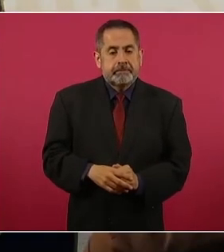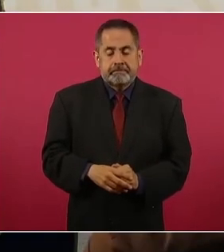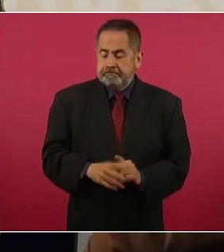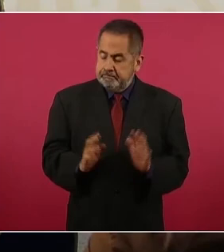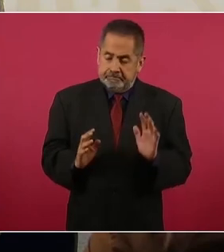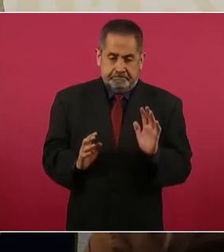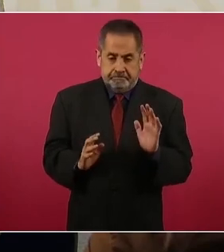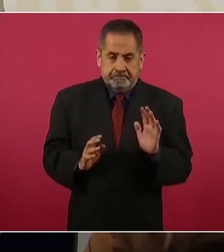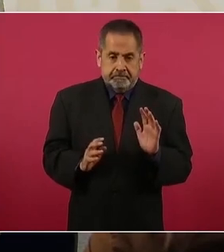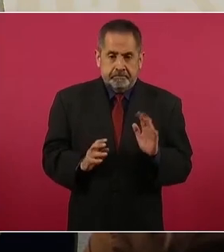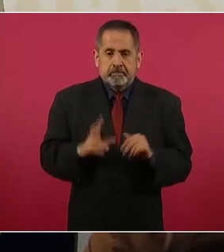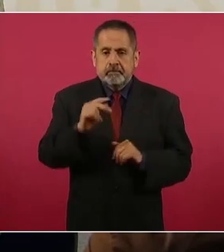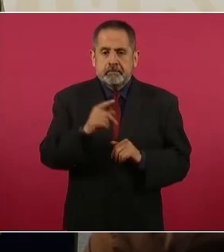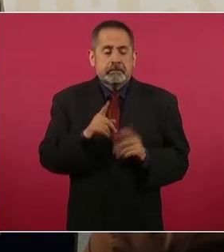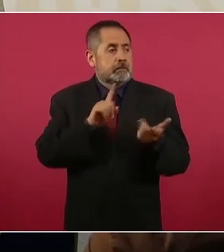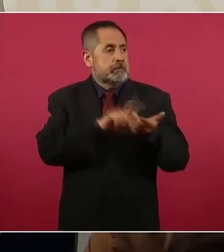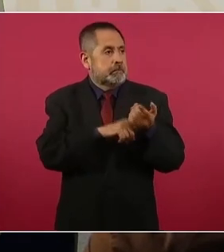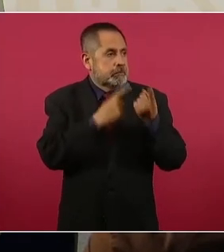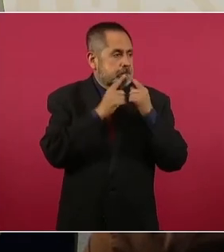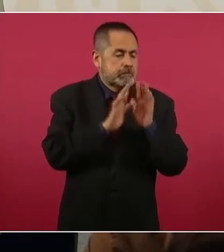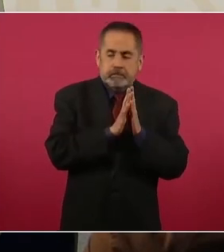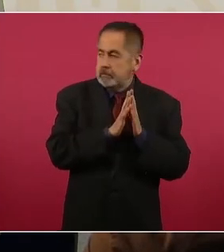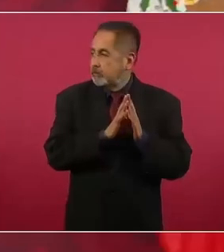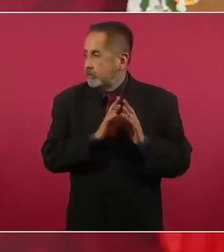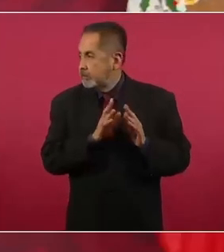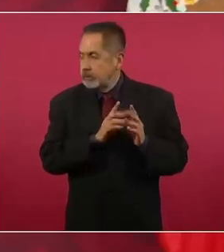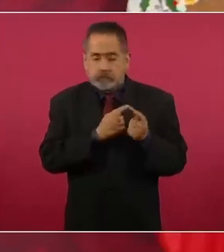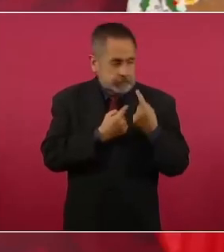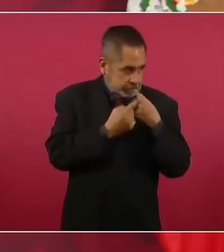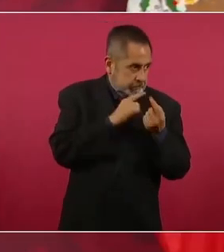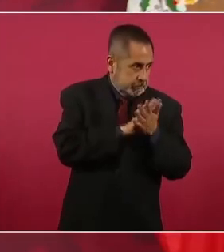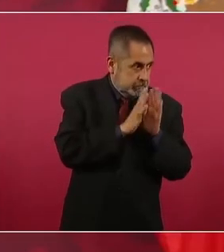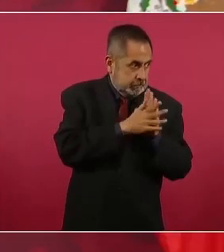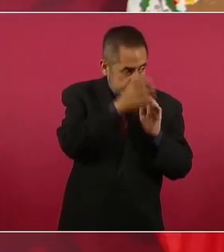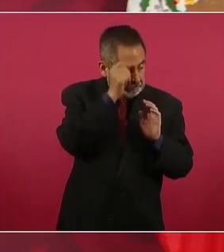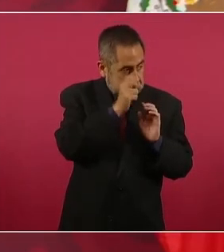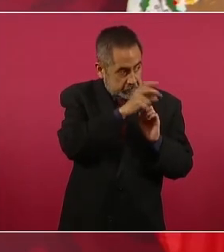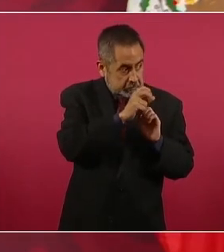Entonces, no son negociaciones en oscurito con nadie.